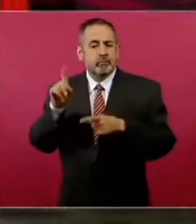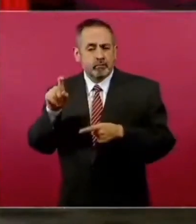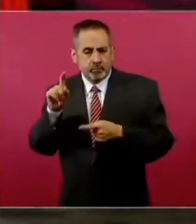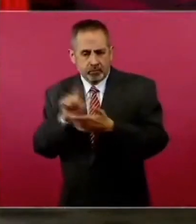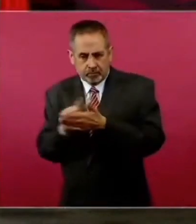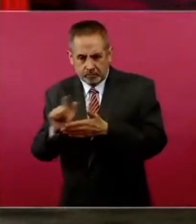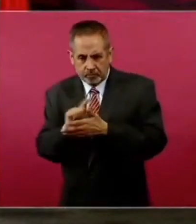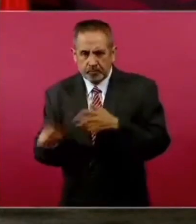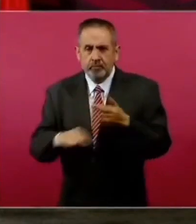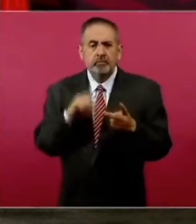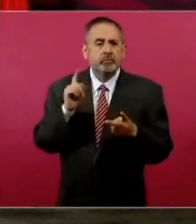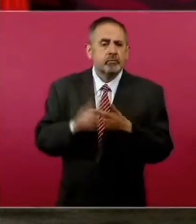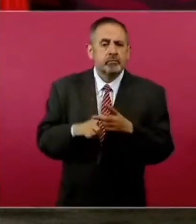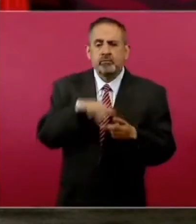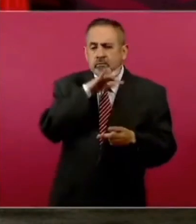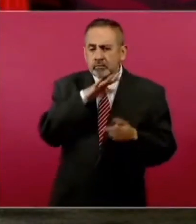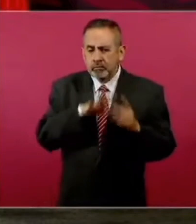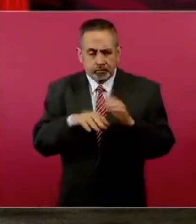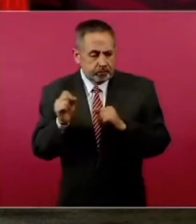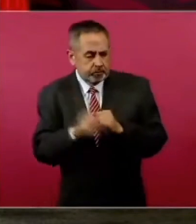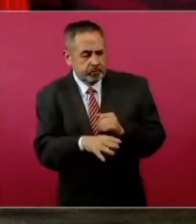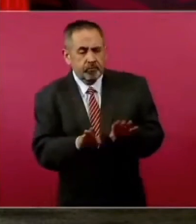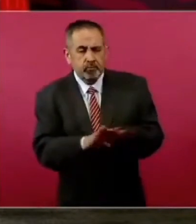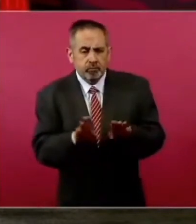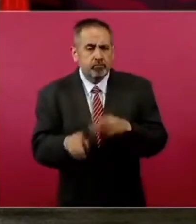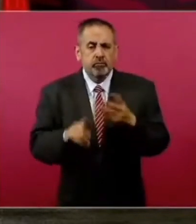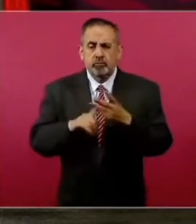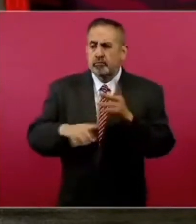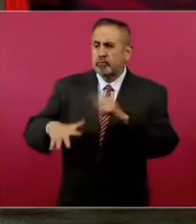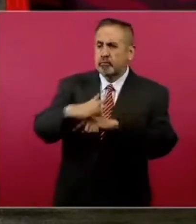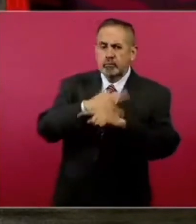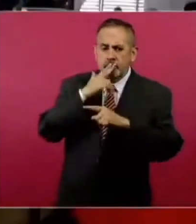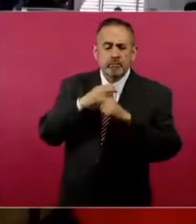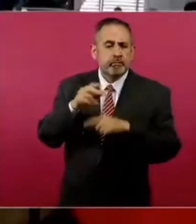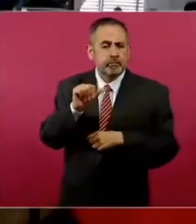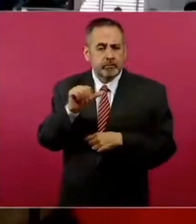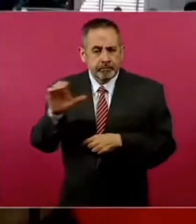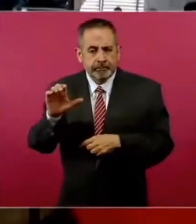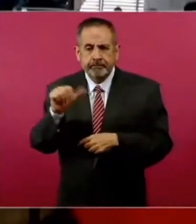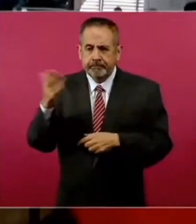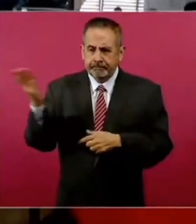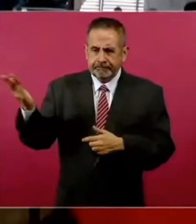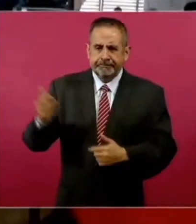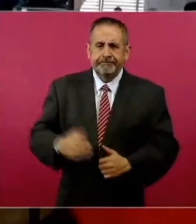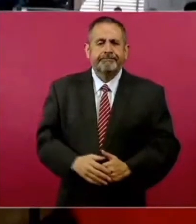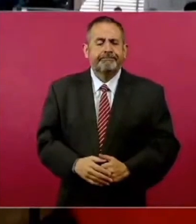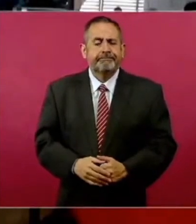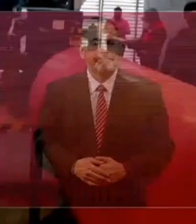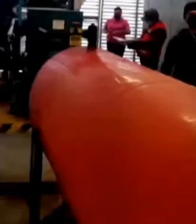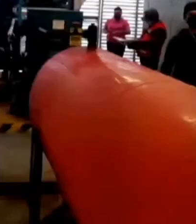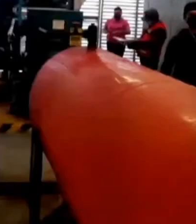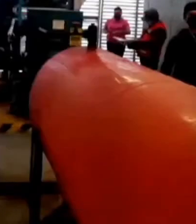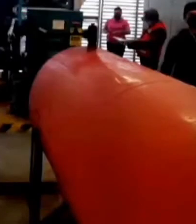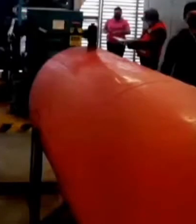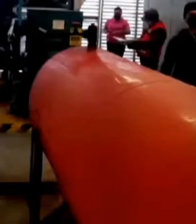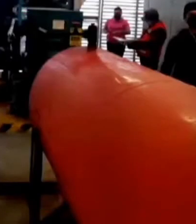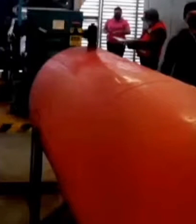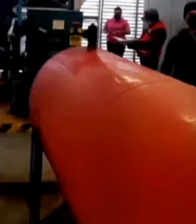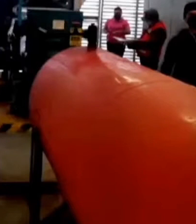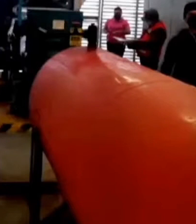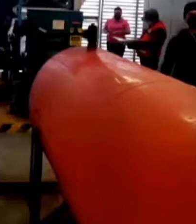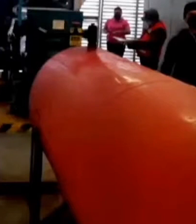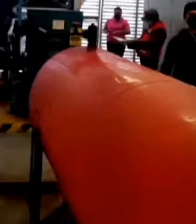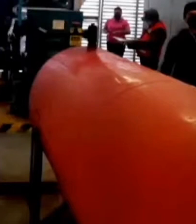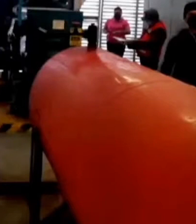potable con el control de residuos con sistemas de control ambiental aires acondicionados fundamentalmente suministro control y distribución de